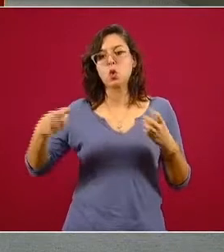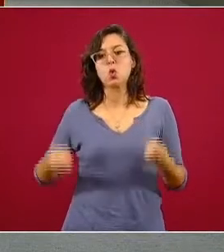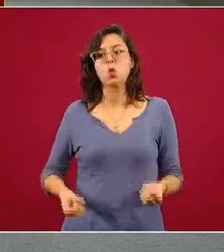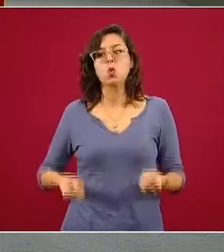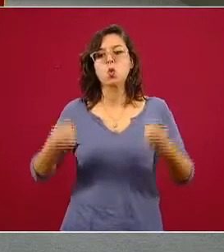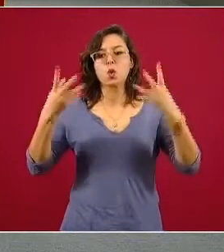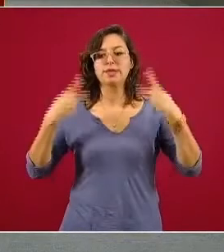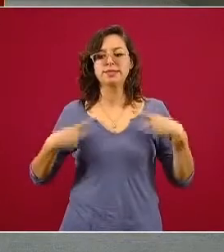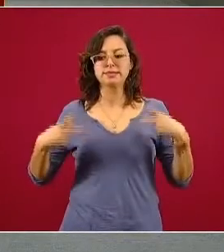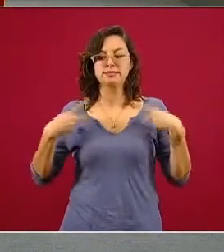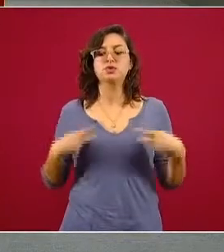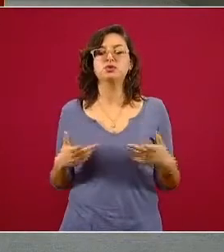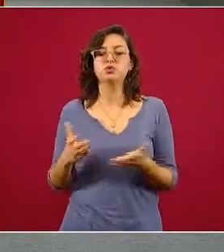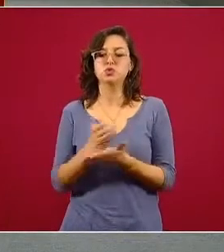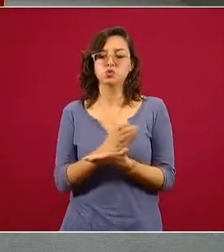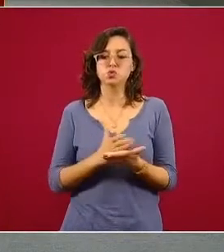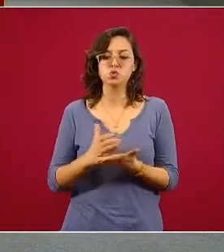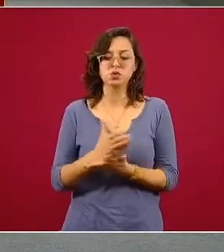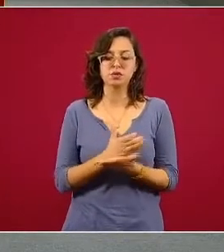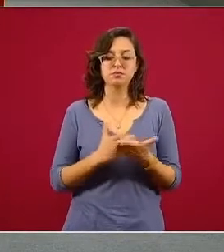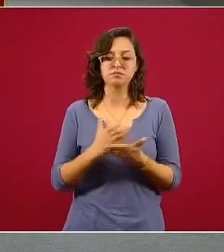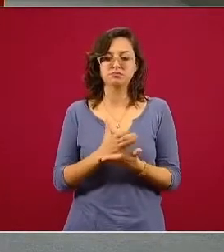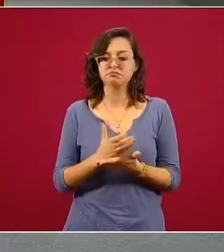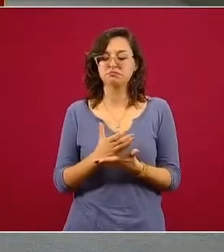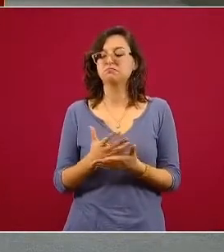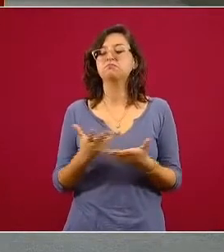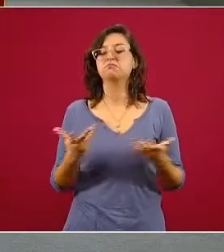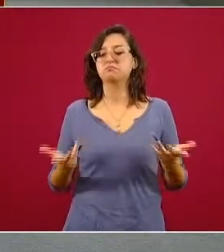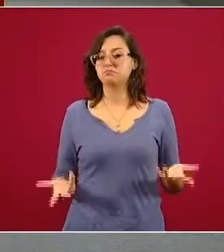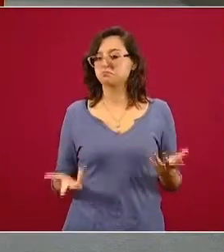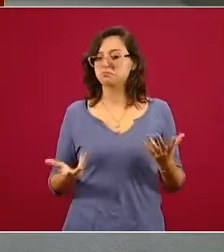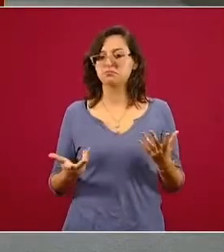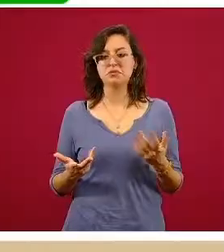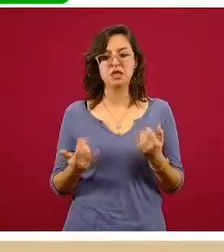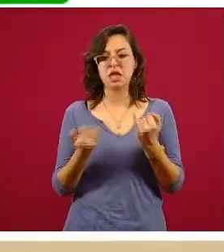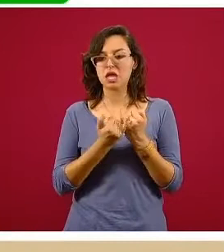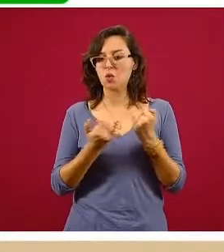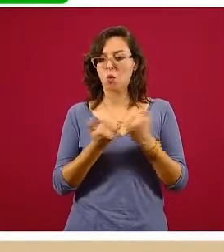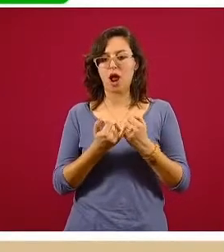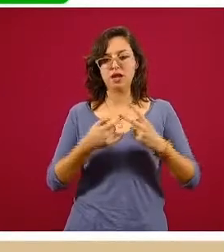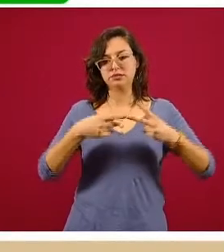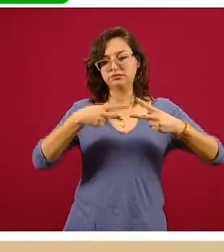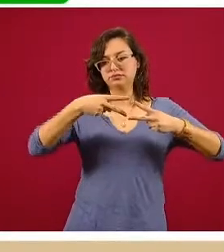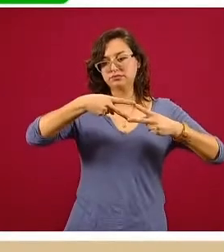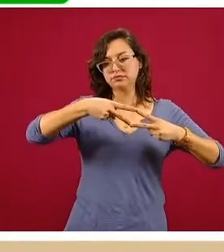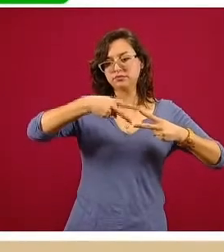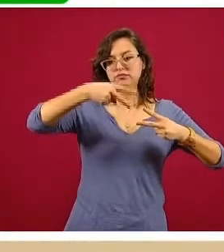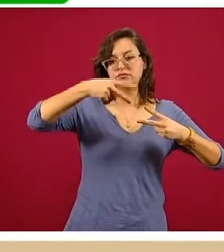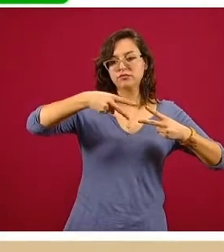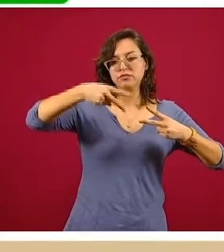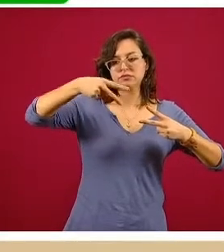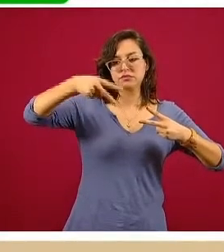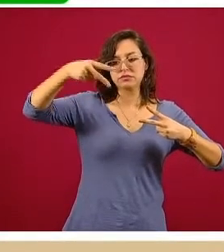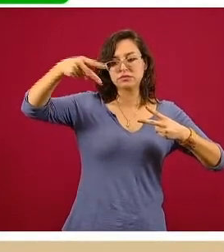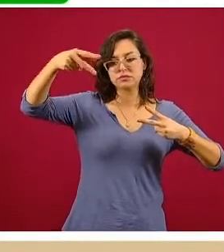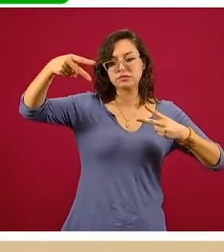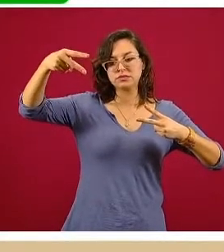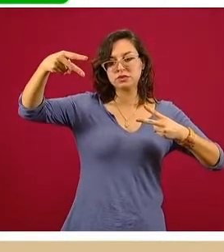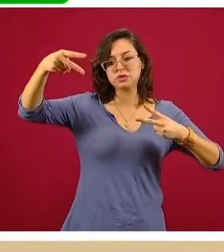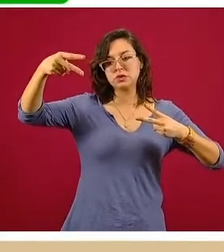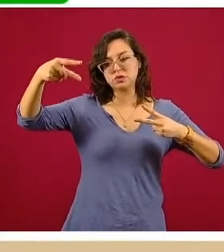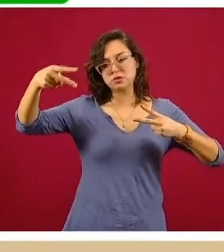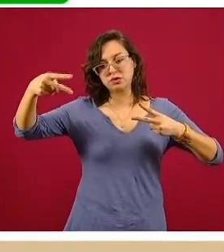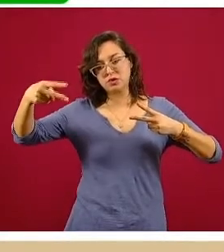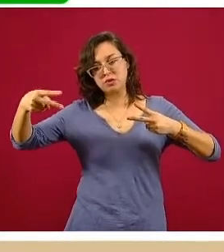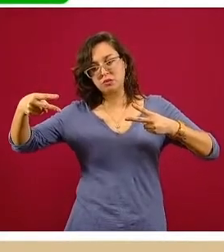de la enfermedad. Estábamos notando que prácticamente siguen una pendiente similar a la de los casos confirmados, lo que quiere decir que